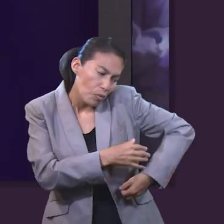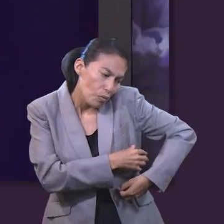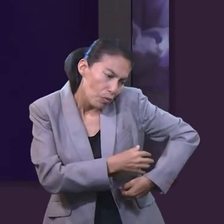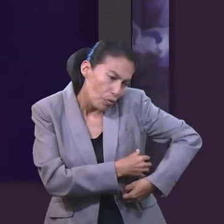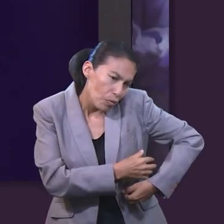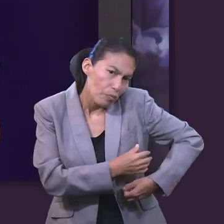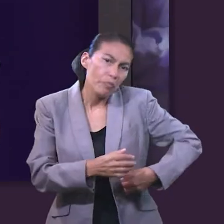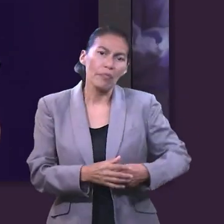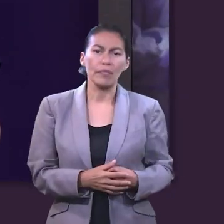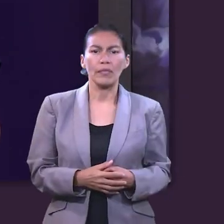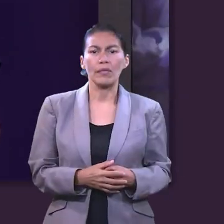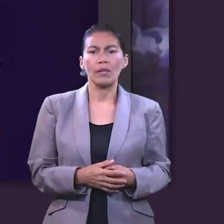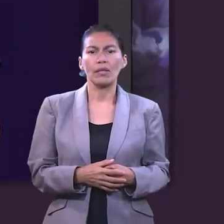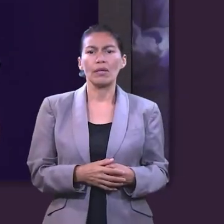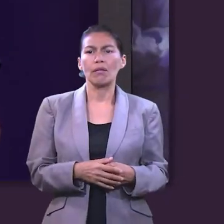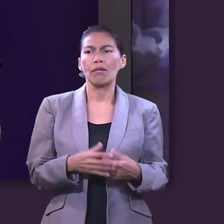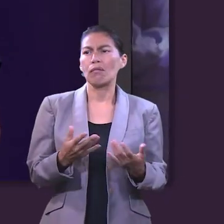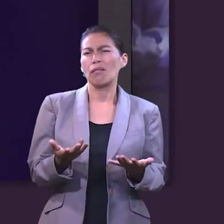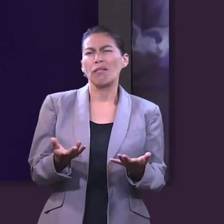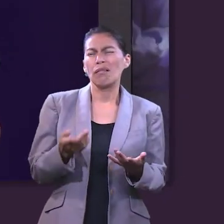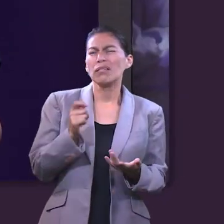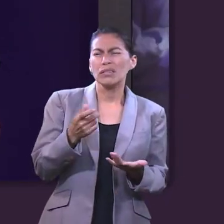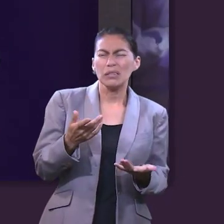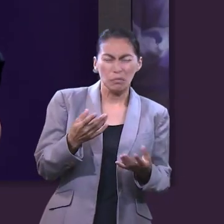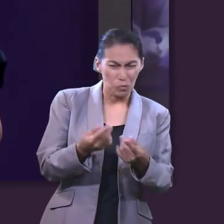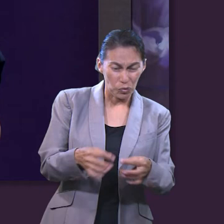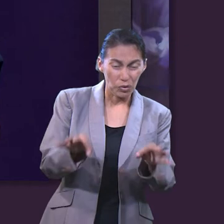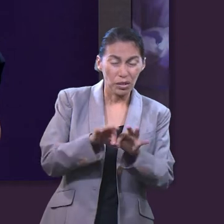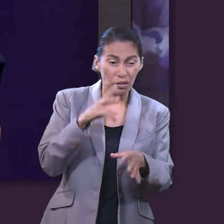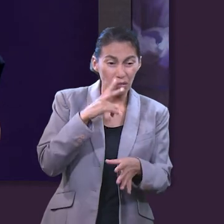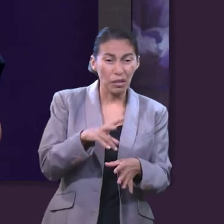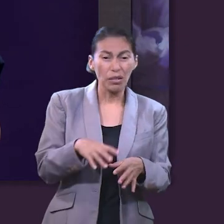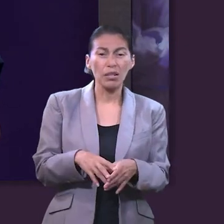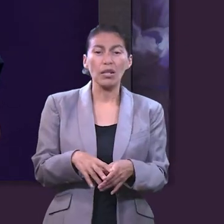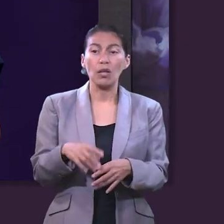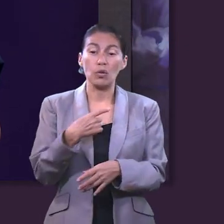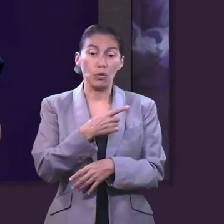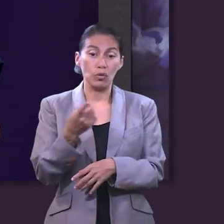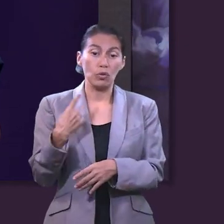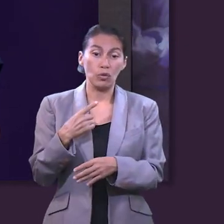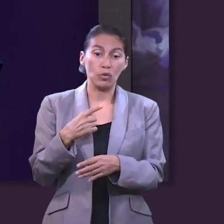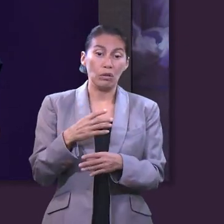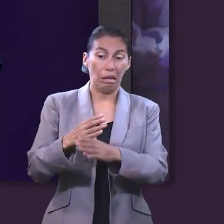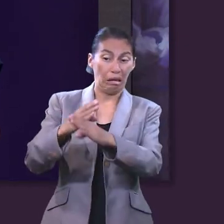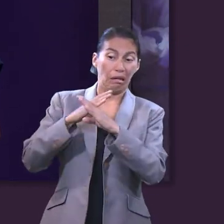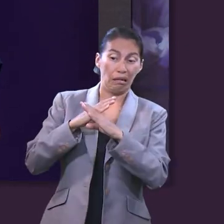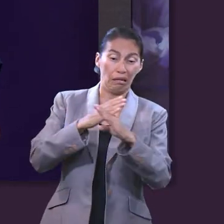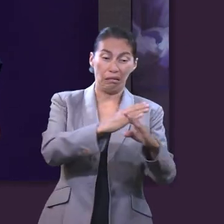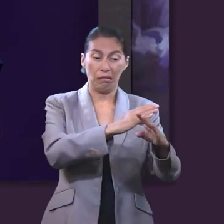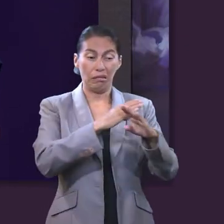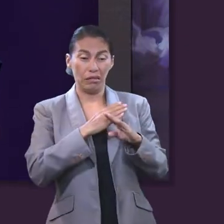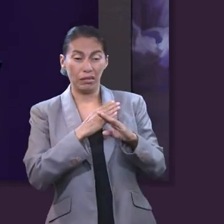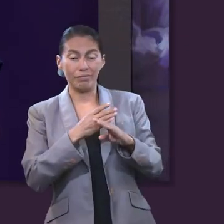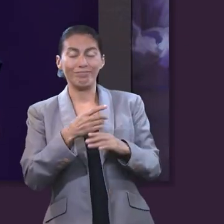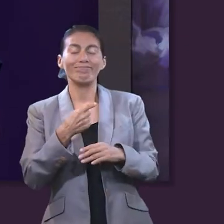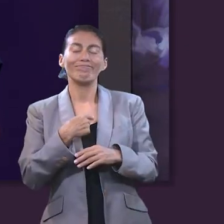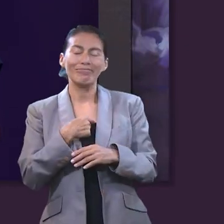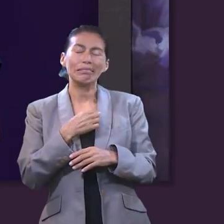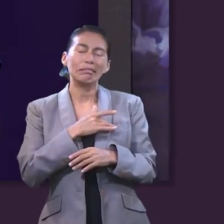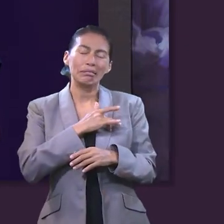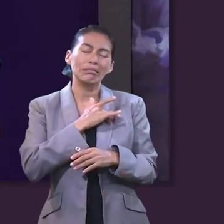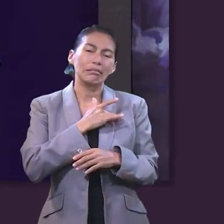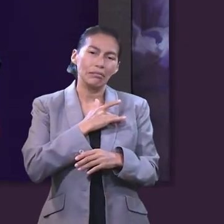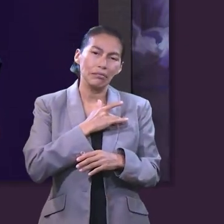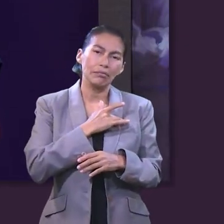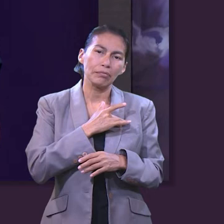interesante recalcar este texto porque, como mencionas, normalmente cuando sufrimos el rechazo, quien se siente